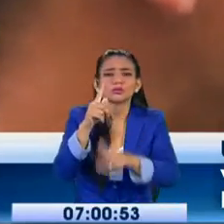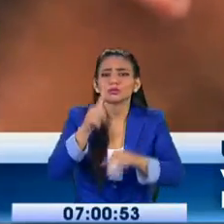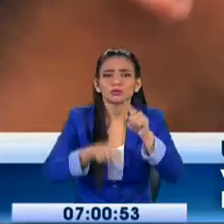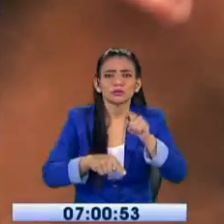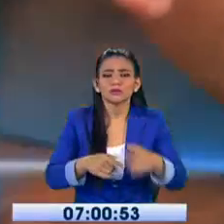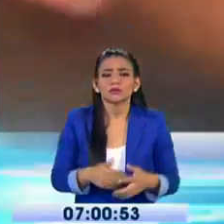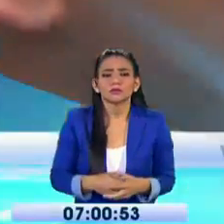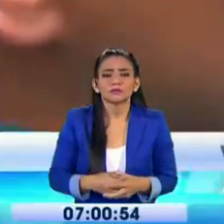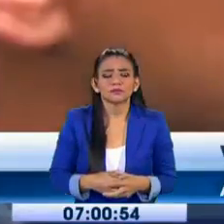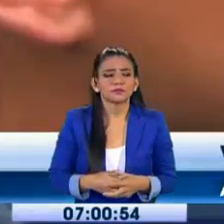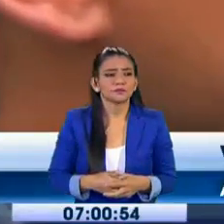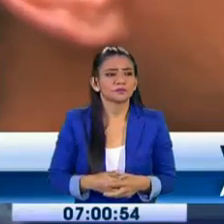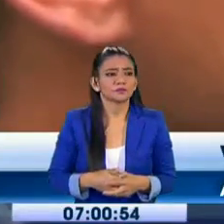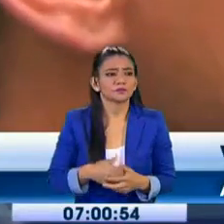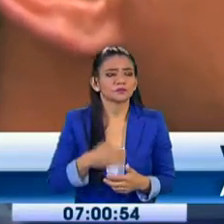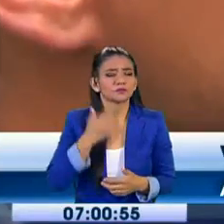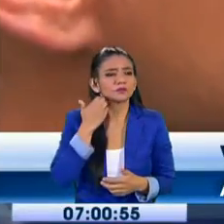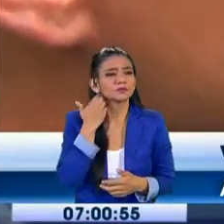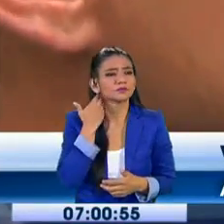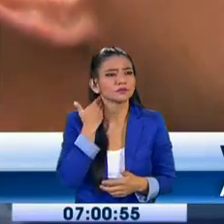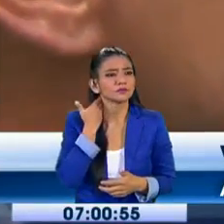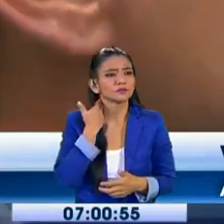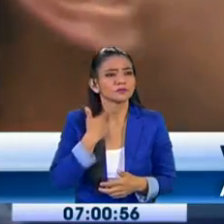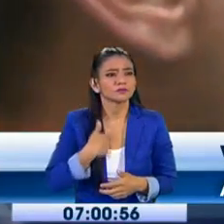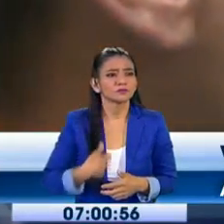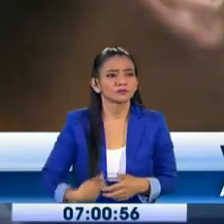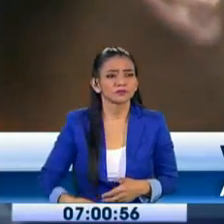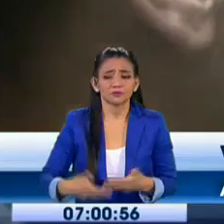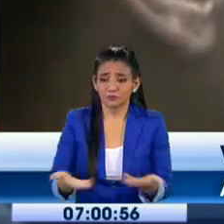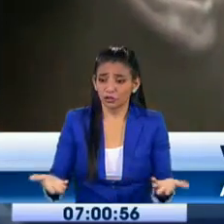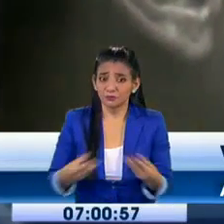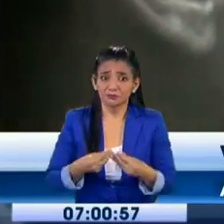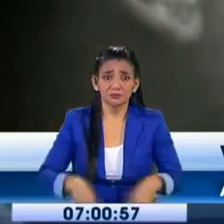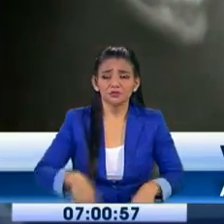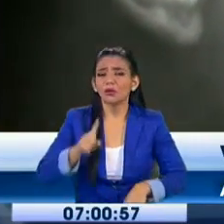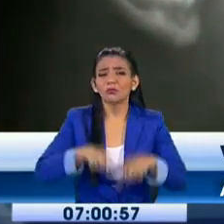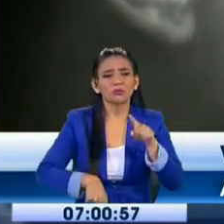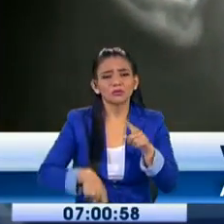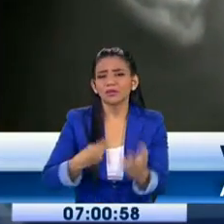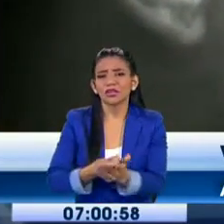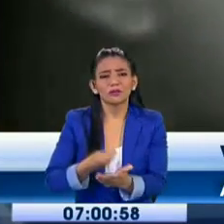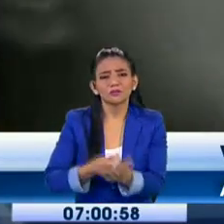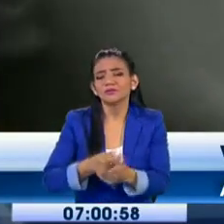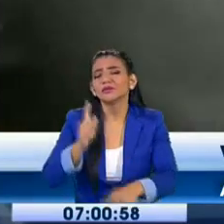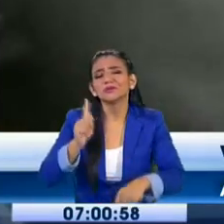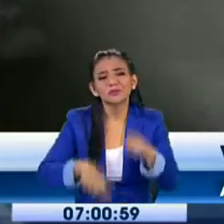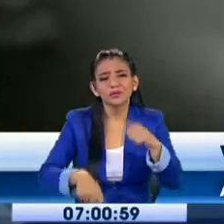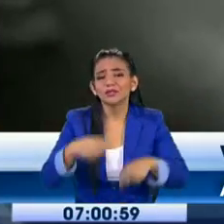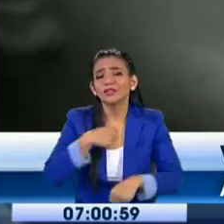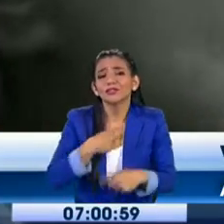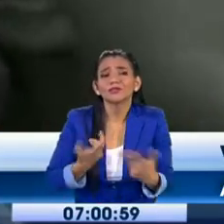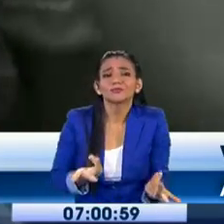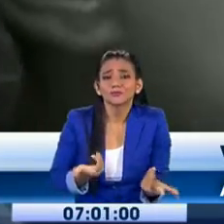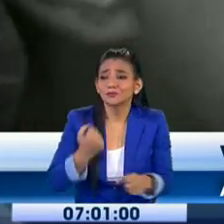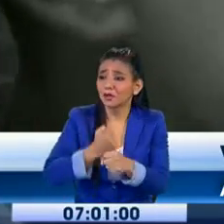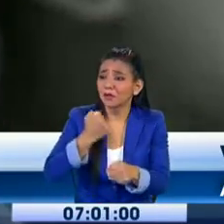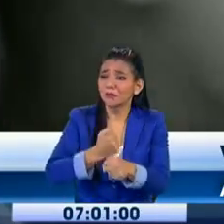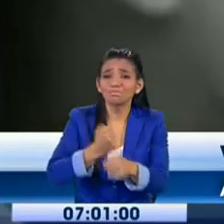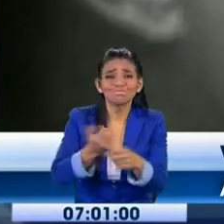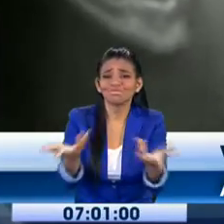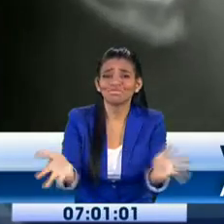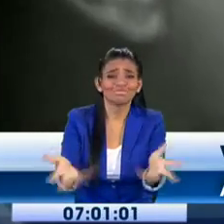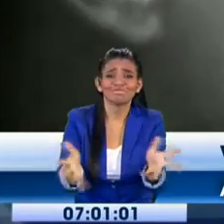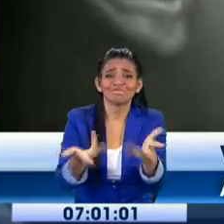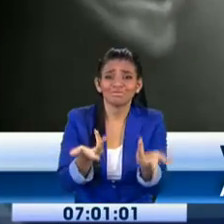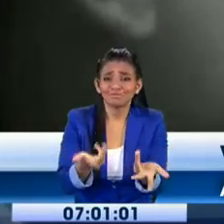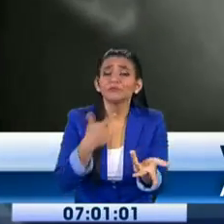No poderle dar y no puedo recuperar lo que se me perdió. No lo voy a poder recuperar porque soy una persona que no tengo trabajo y